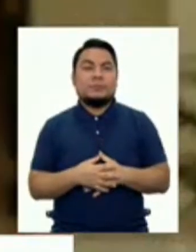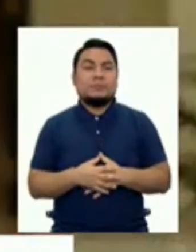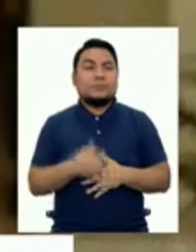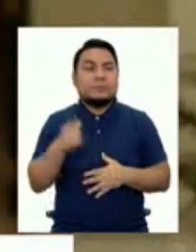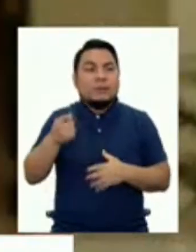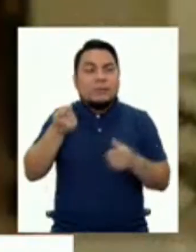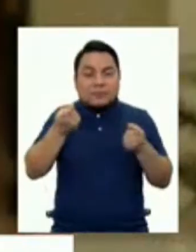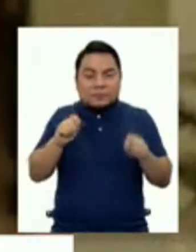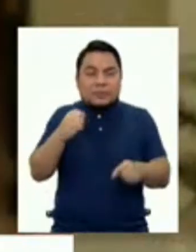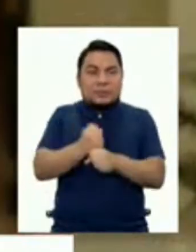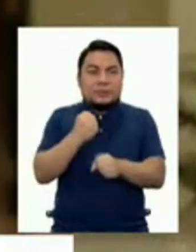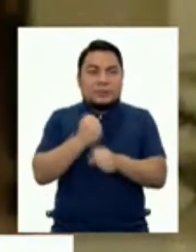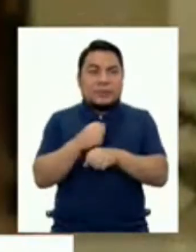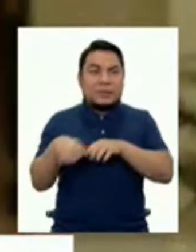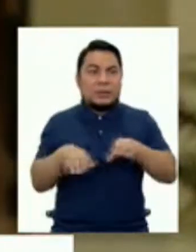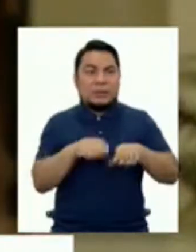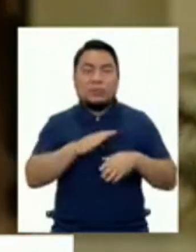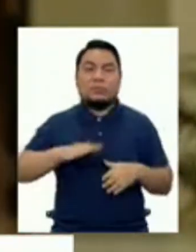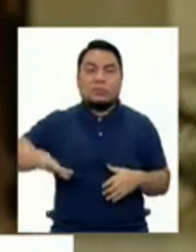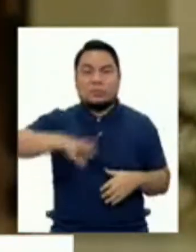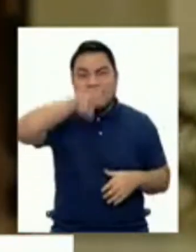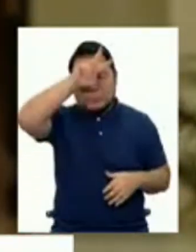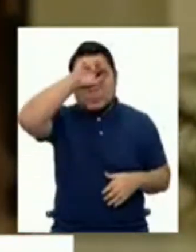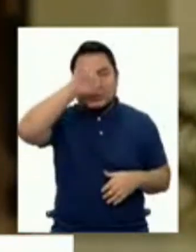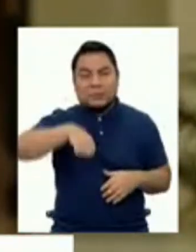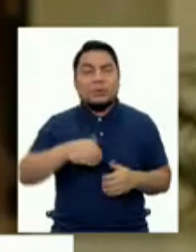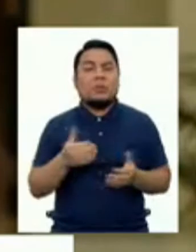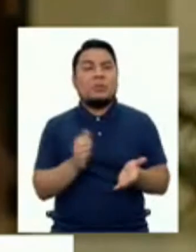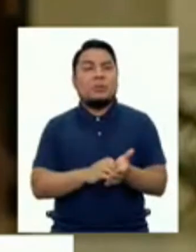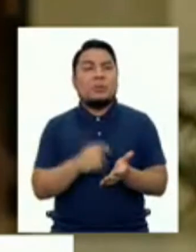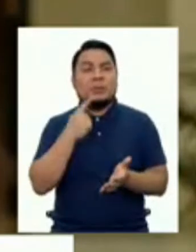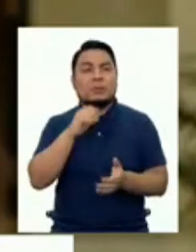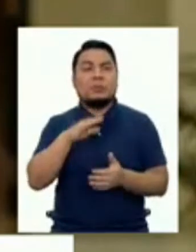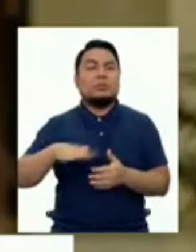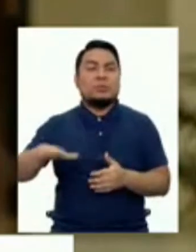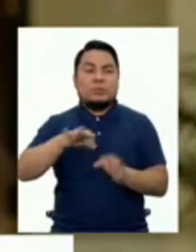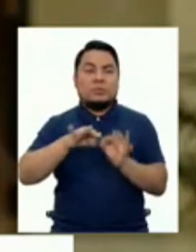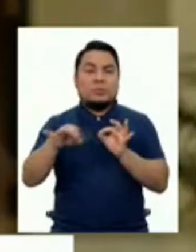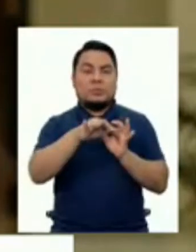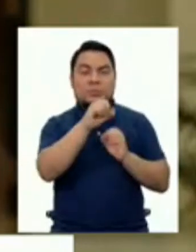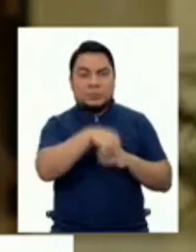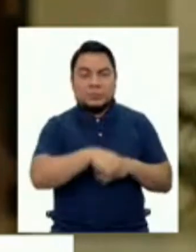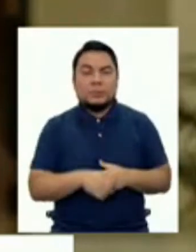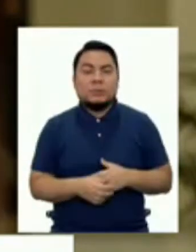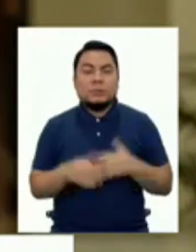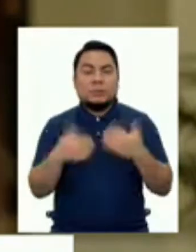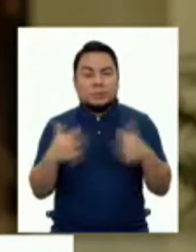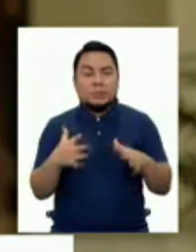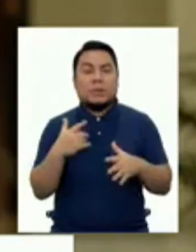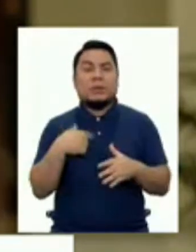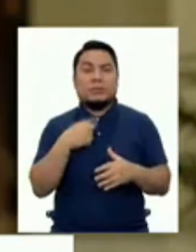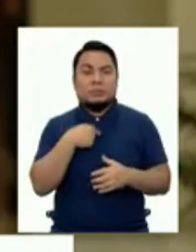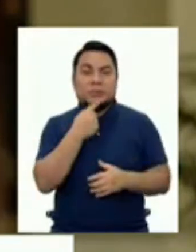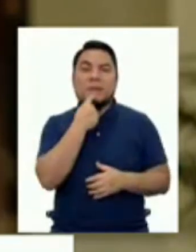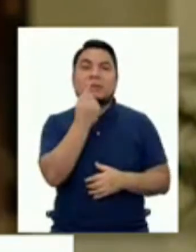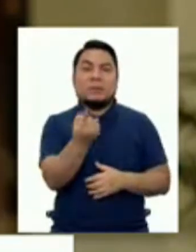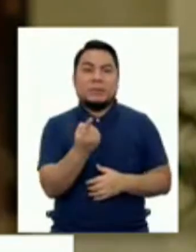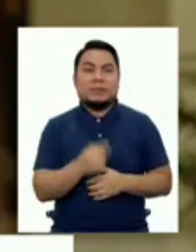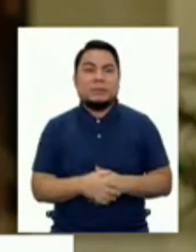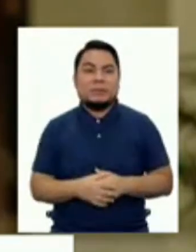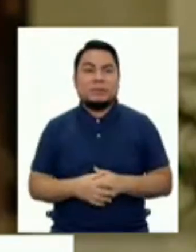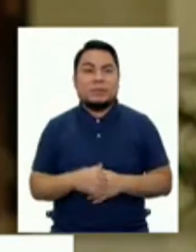los esfuerzos que hacemos son a nivel nacional y obviamente alcanza a todas las regiones. Hemos manifestado